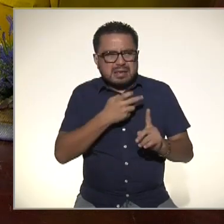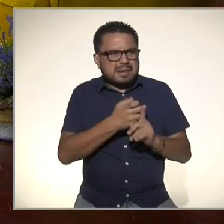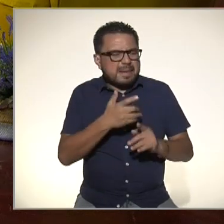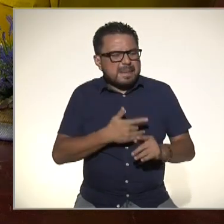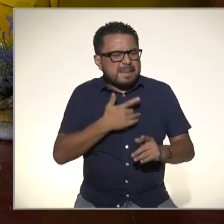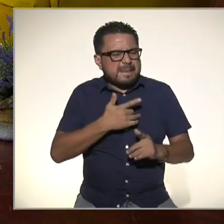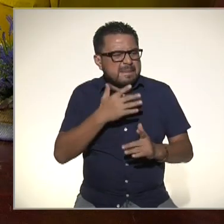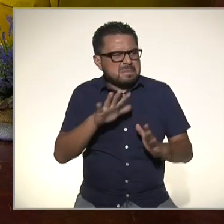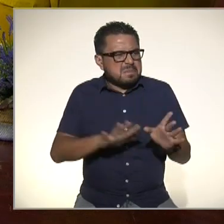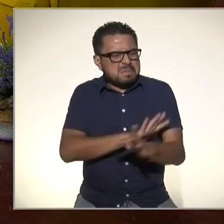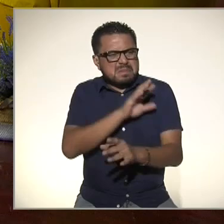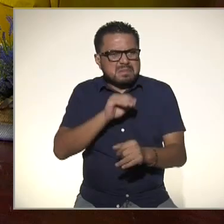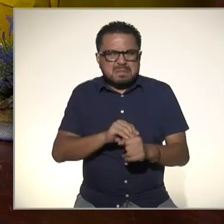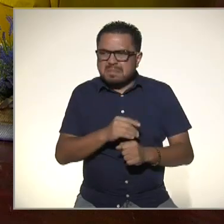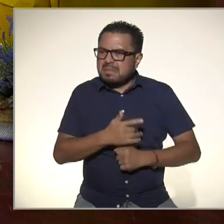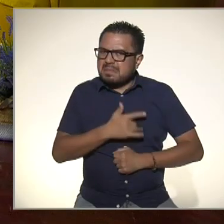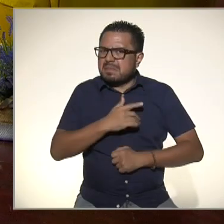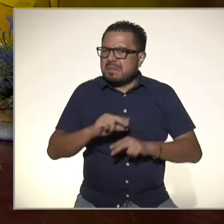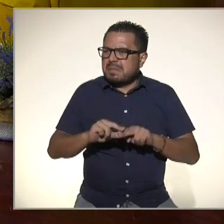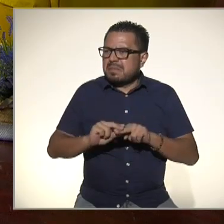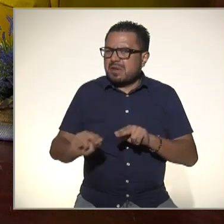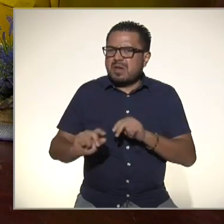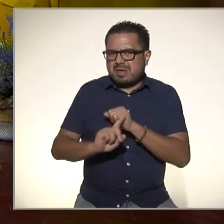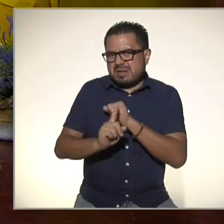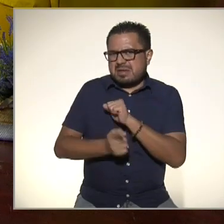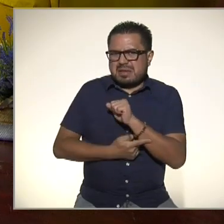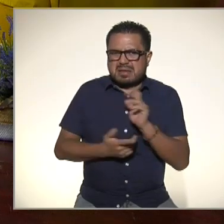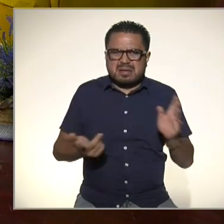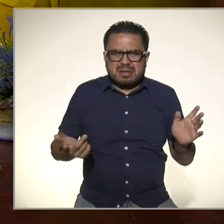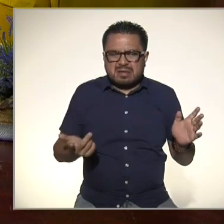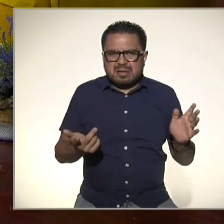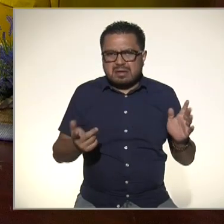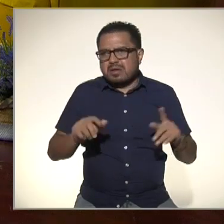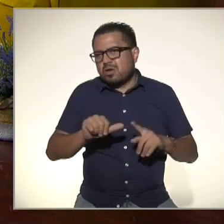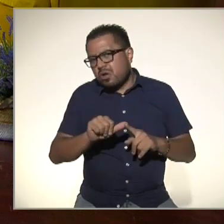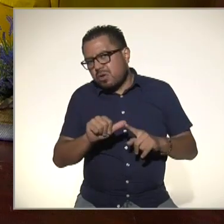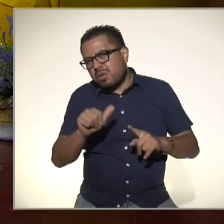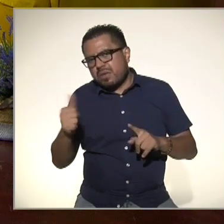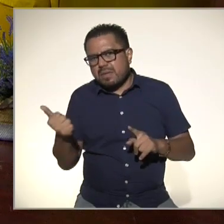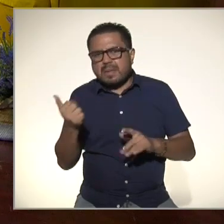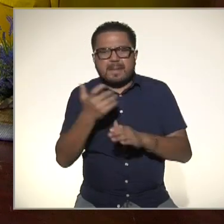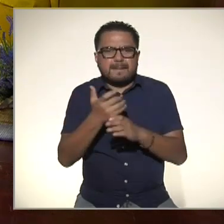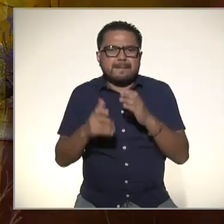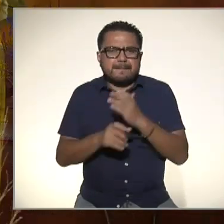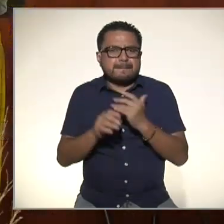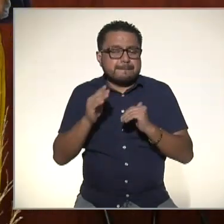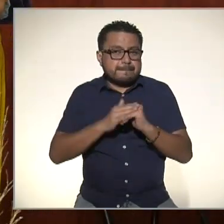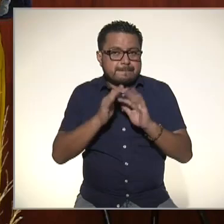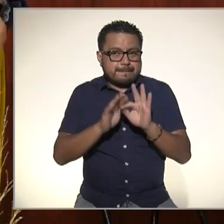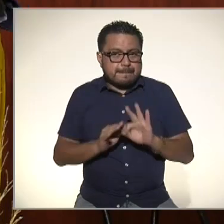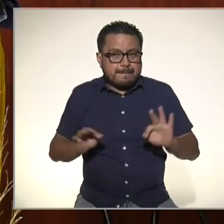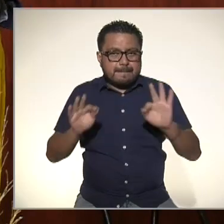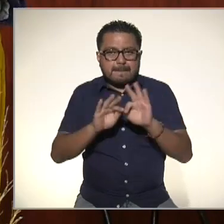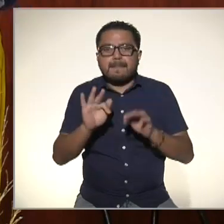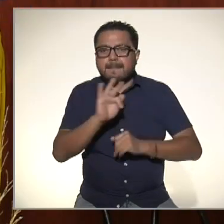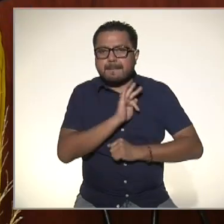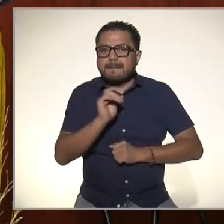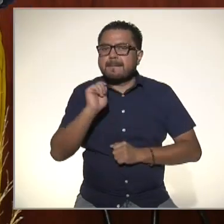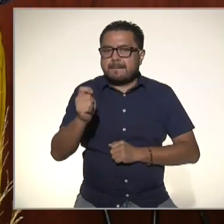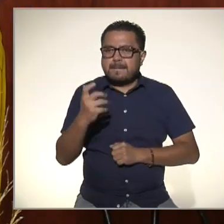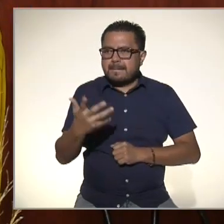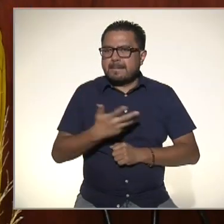plenitud de la fertilidad, por decirlo de esta forma. Y otra de las situaciones importantes que se pueden presentar